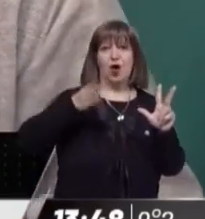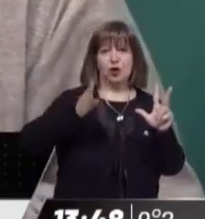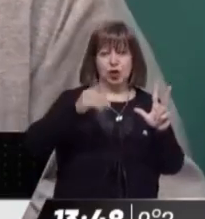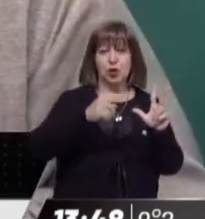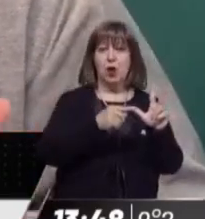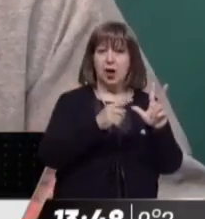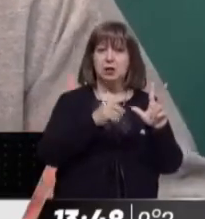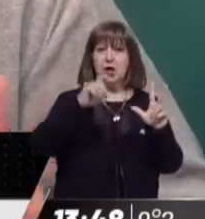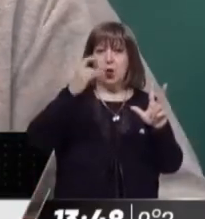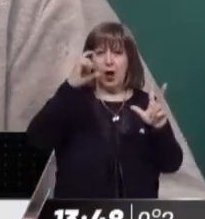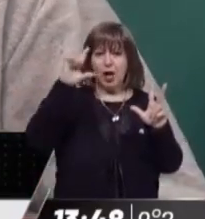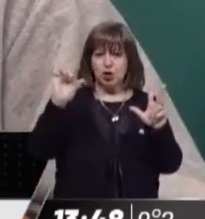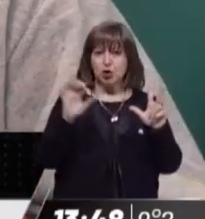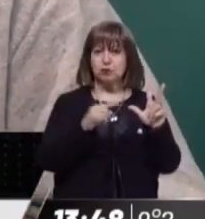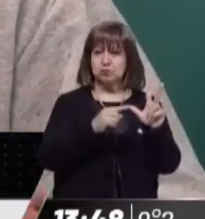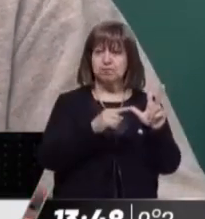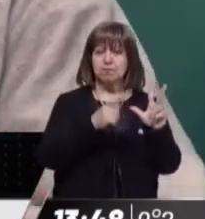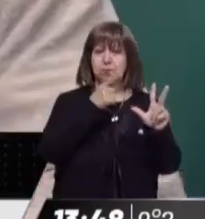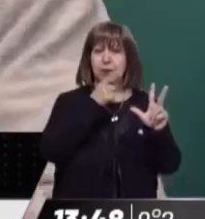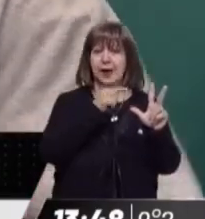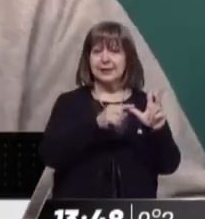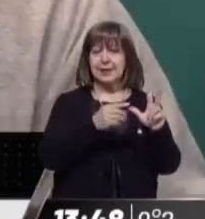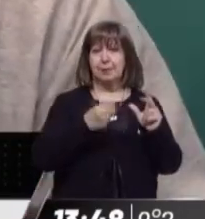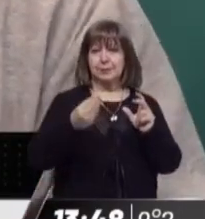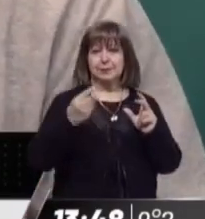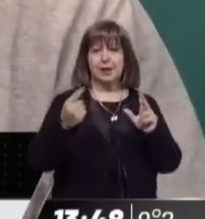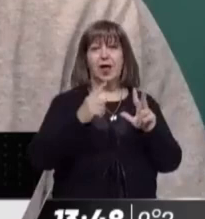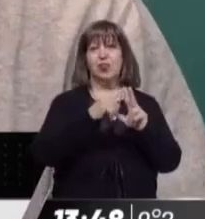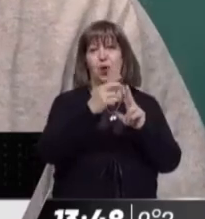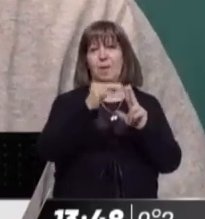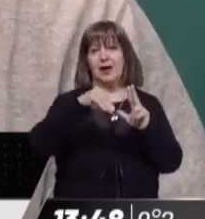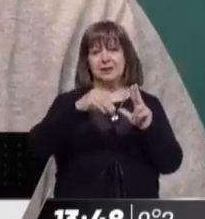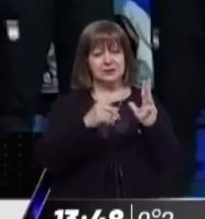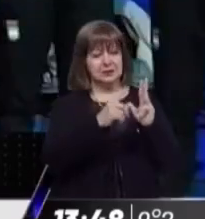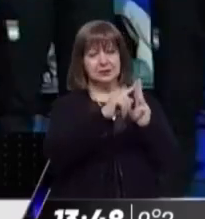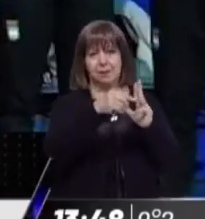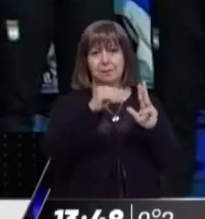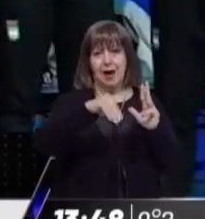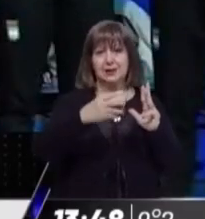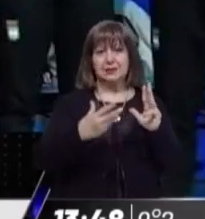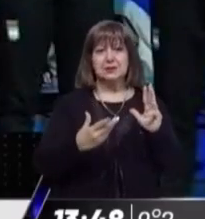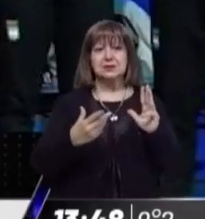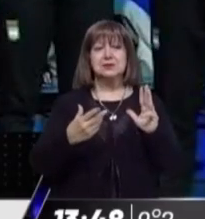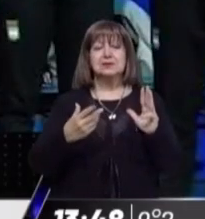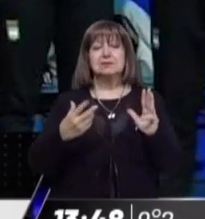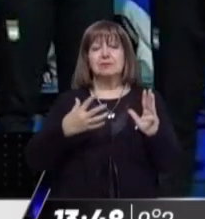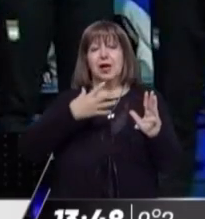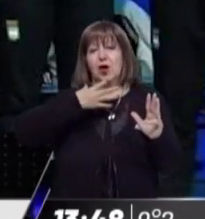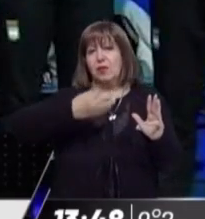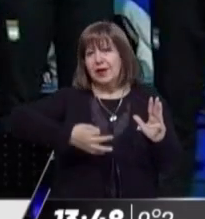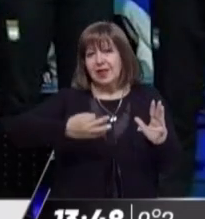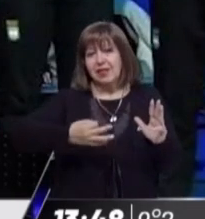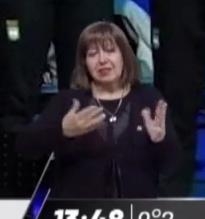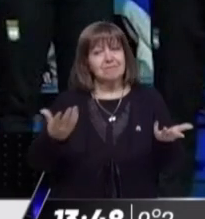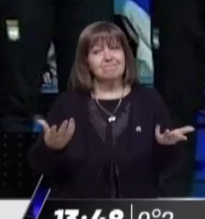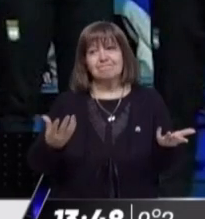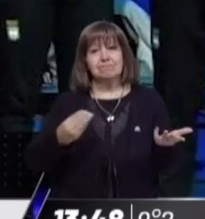Era uno de los candidatos a clasificar, y dos o tres chicos más. La verdad que